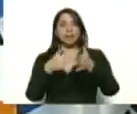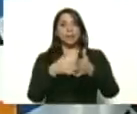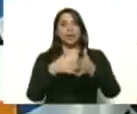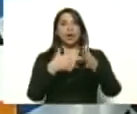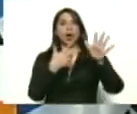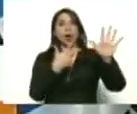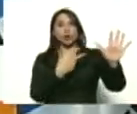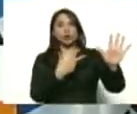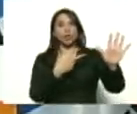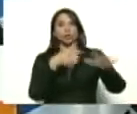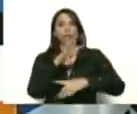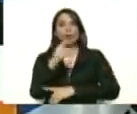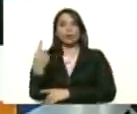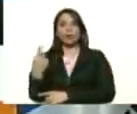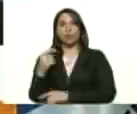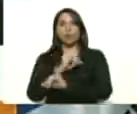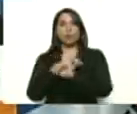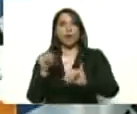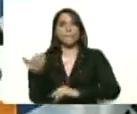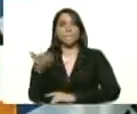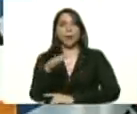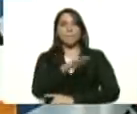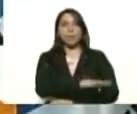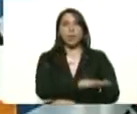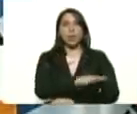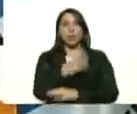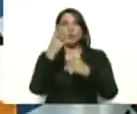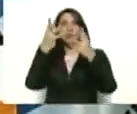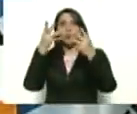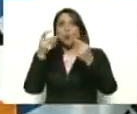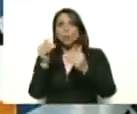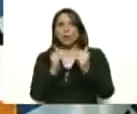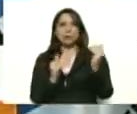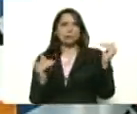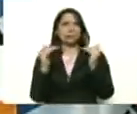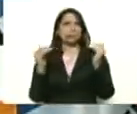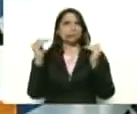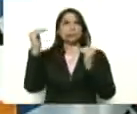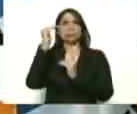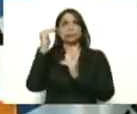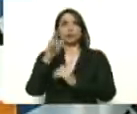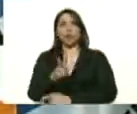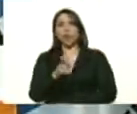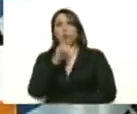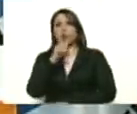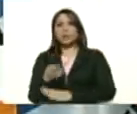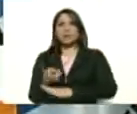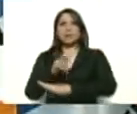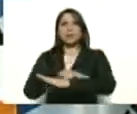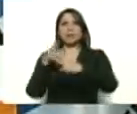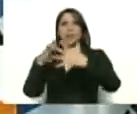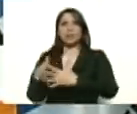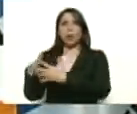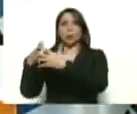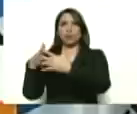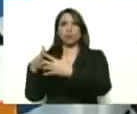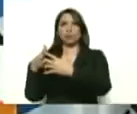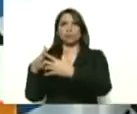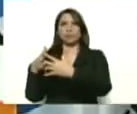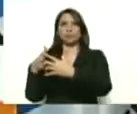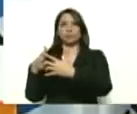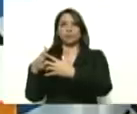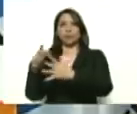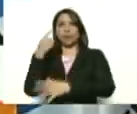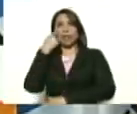37.841 ya han fallecido, y la cifra cada vez aumenta de manera terrible y exponencial ante la